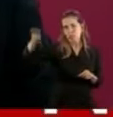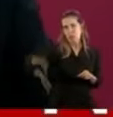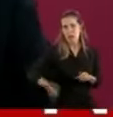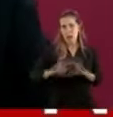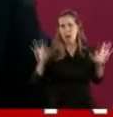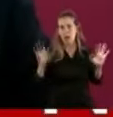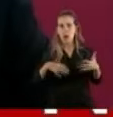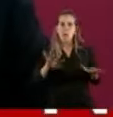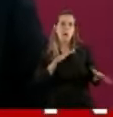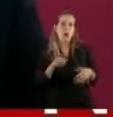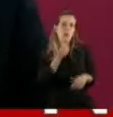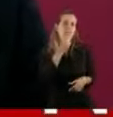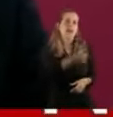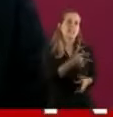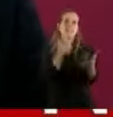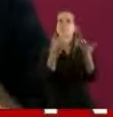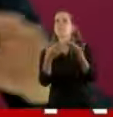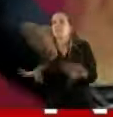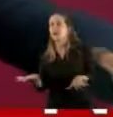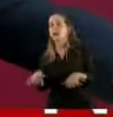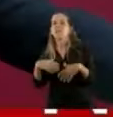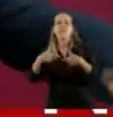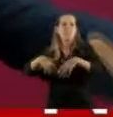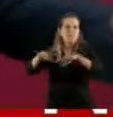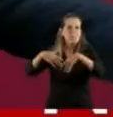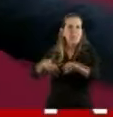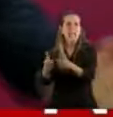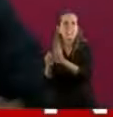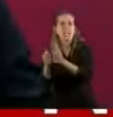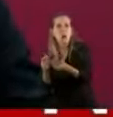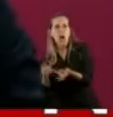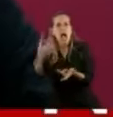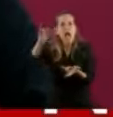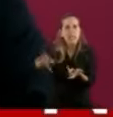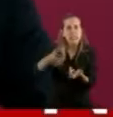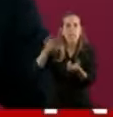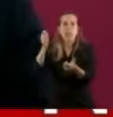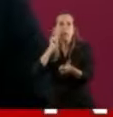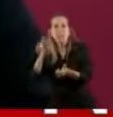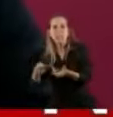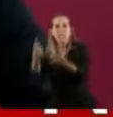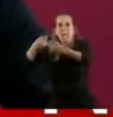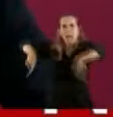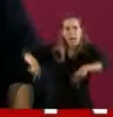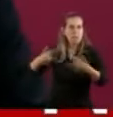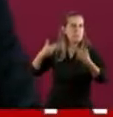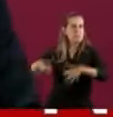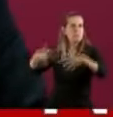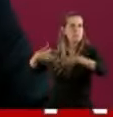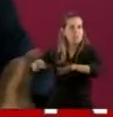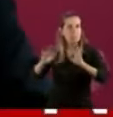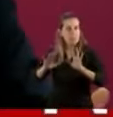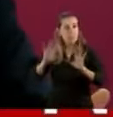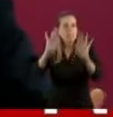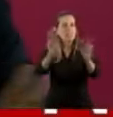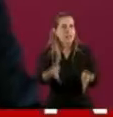sería aflojar, decir, bueno, tengan celulares, tengan las visitas íntimas que tenían. Recordemos